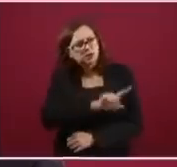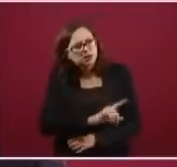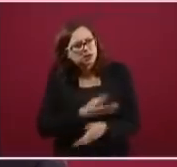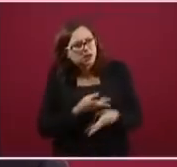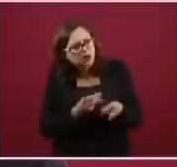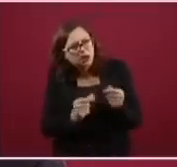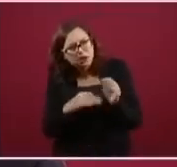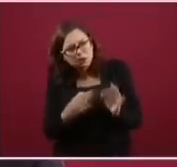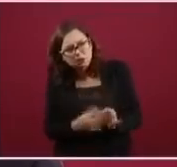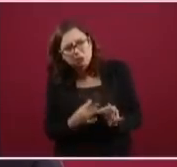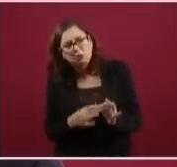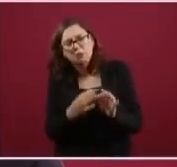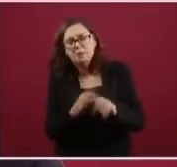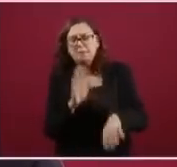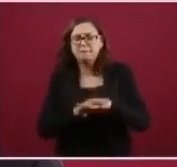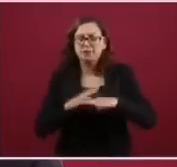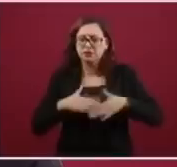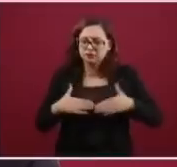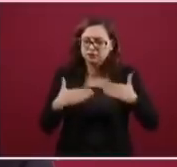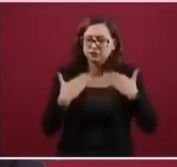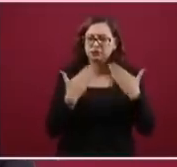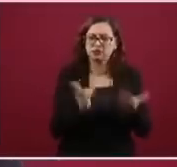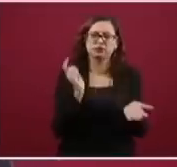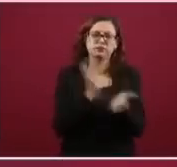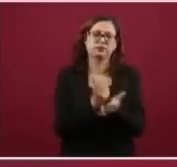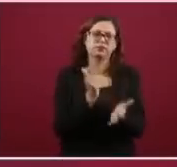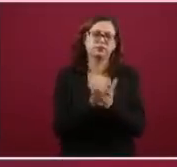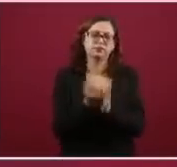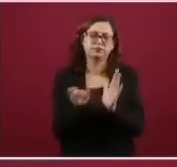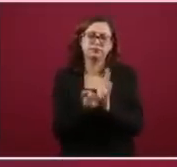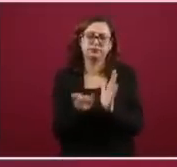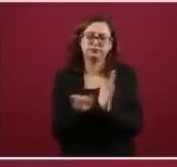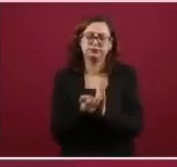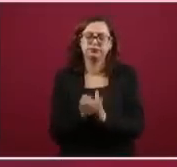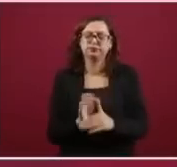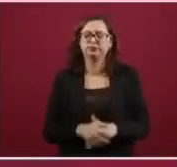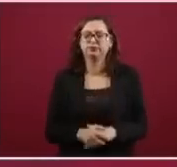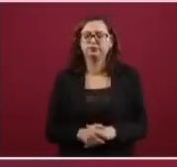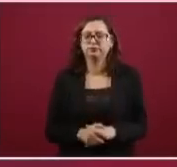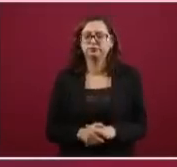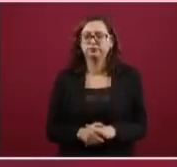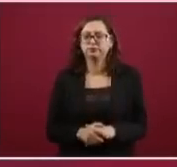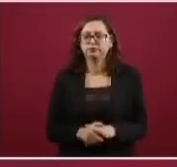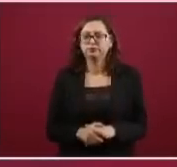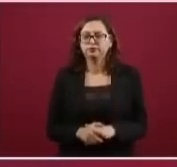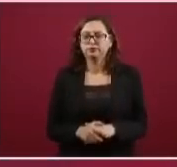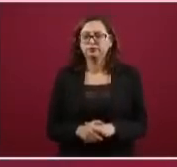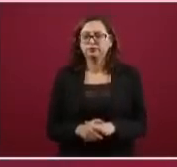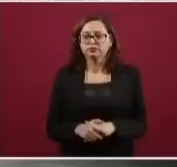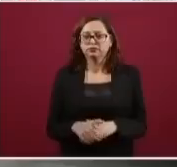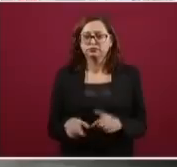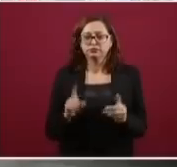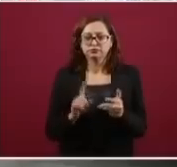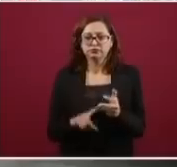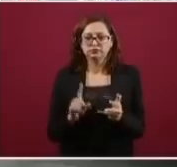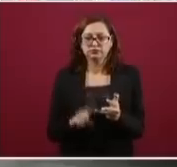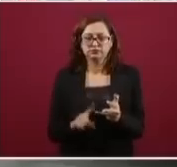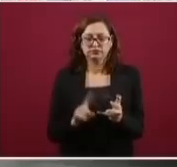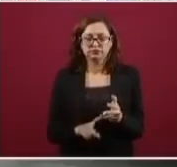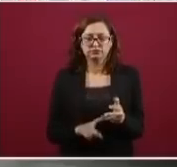tranquilos de que hay un buen uso de sus impuestos la última pregunta tenía que ver con